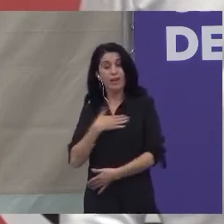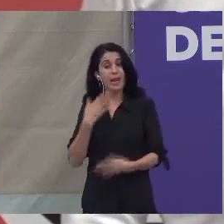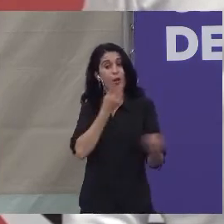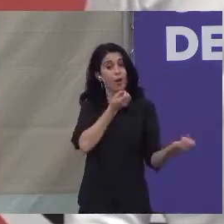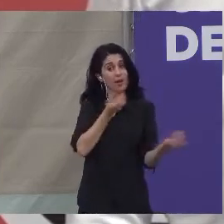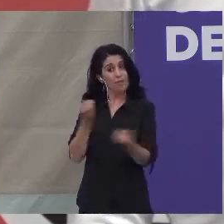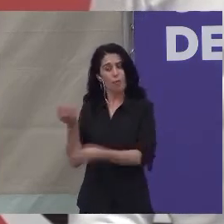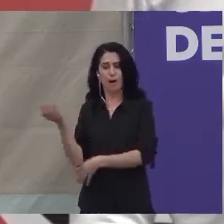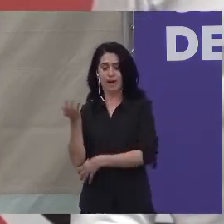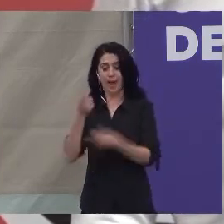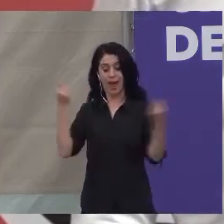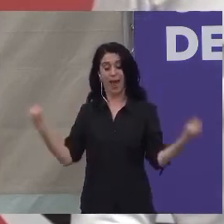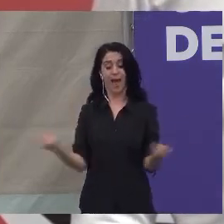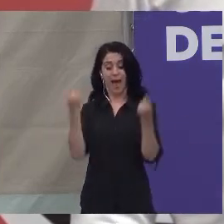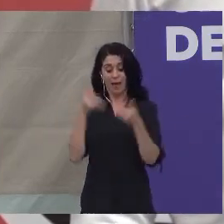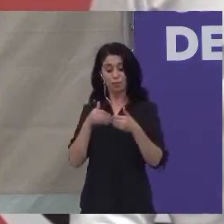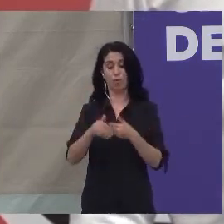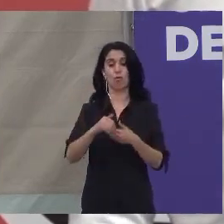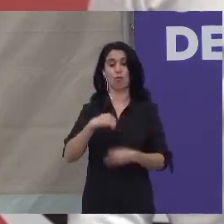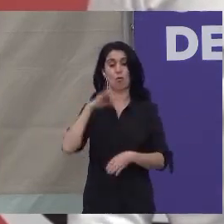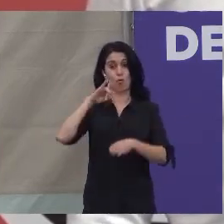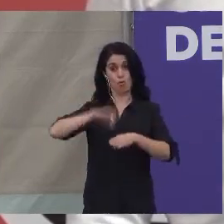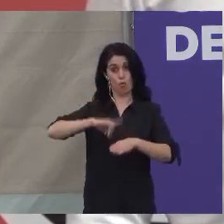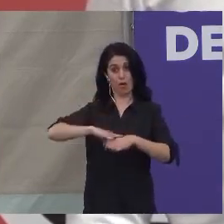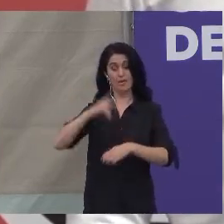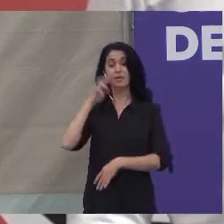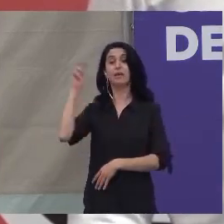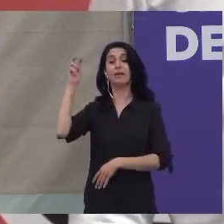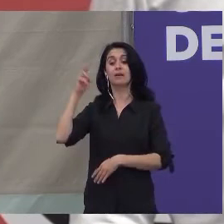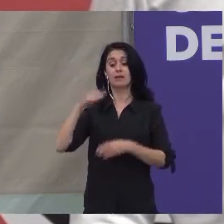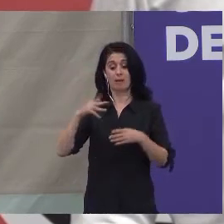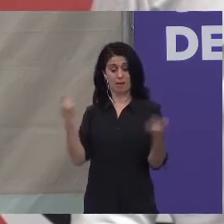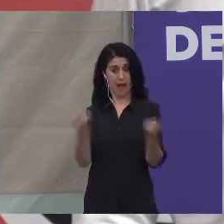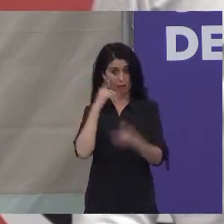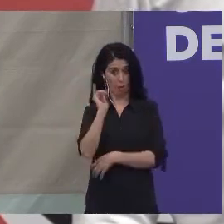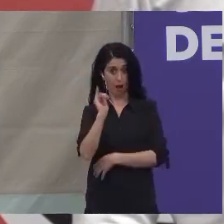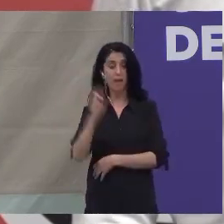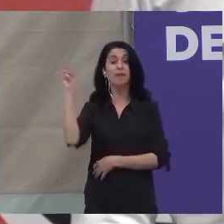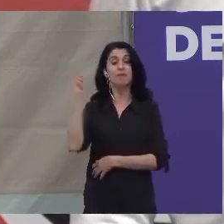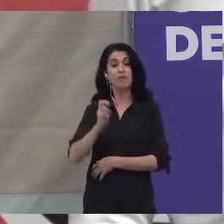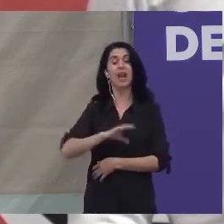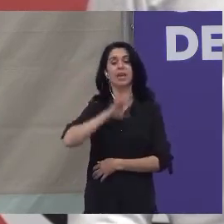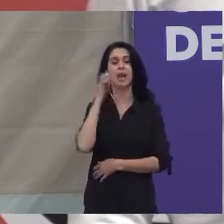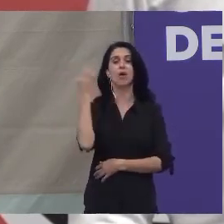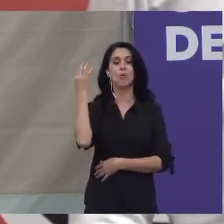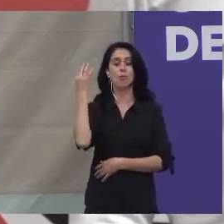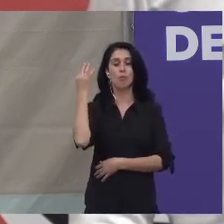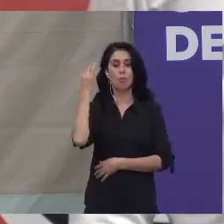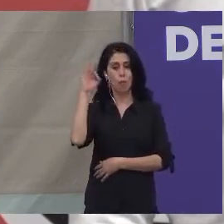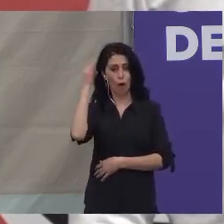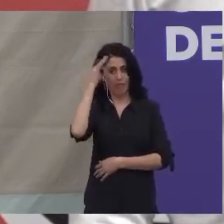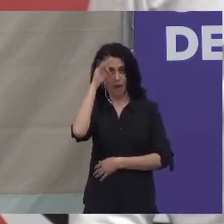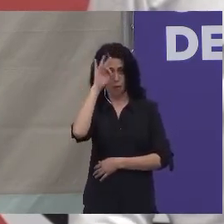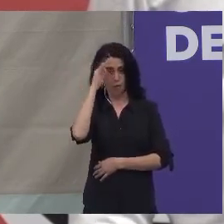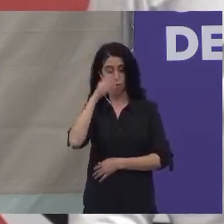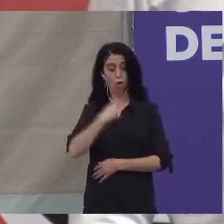hay un acto que se va a celebrar el lunes en el que viene Monedero y que nosotros, la Comisión Técnica, consideramos